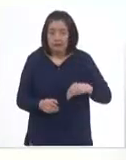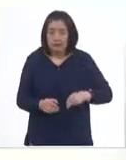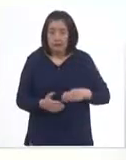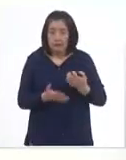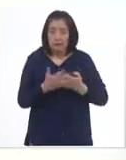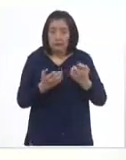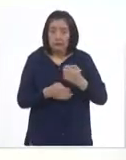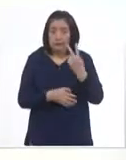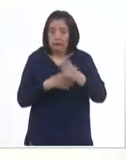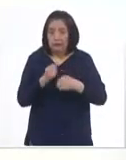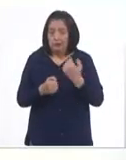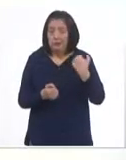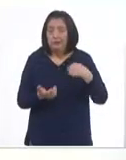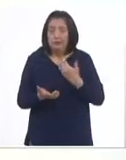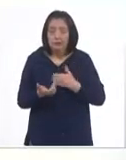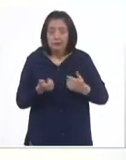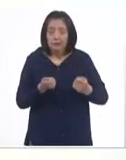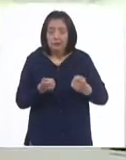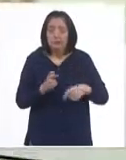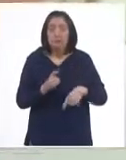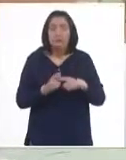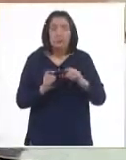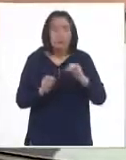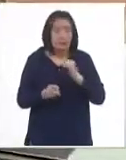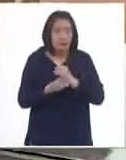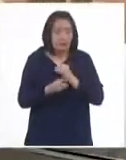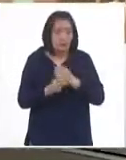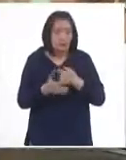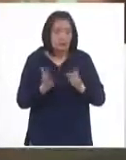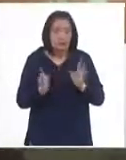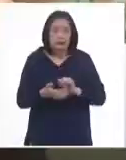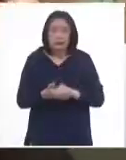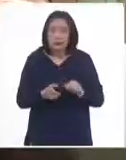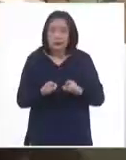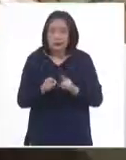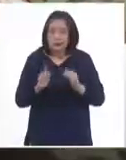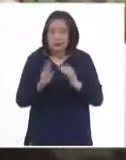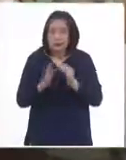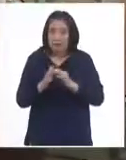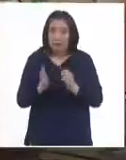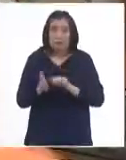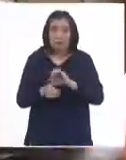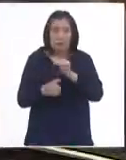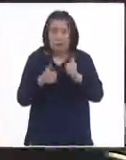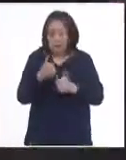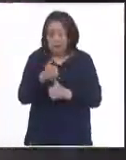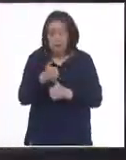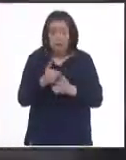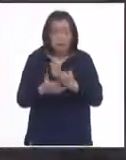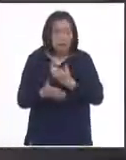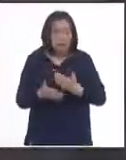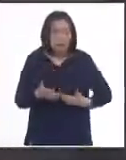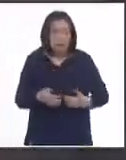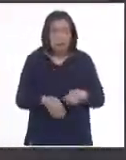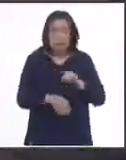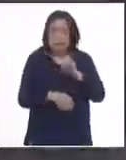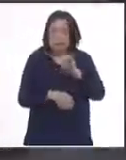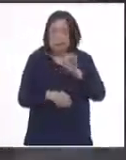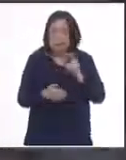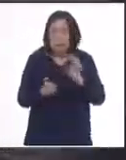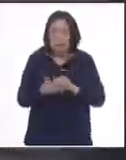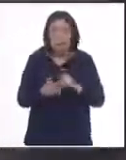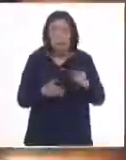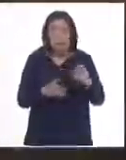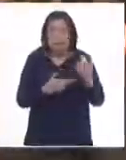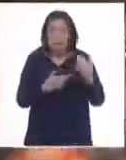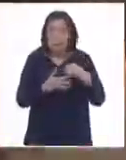2 años durante el gobierno del expresidente Ollantumala. Hasta la vivienda de Breña también llegó la candidata a la vicepresidencia Dina Boluarte, quien es